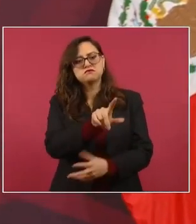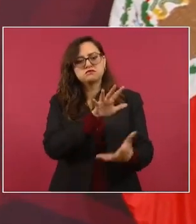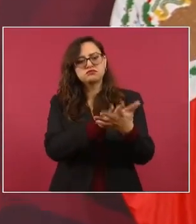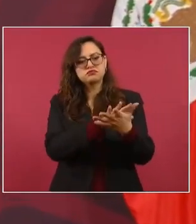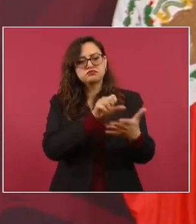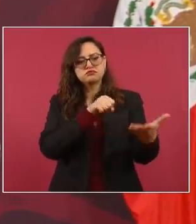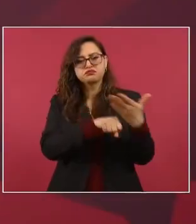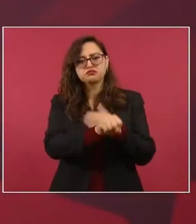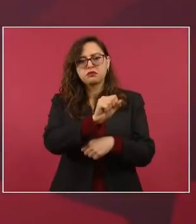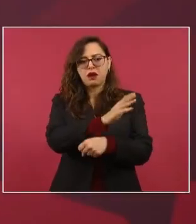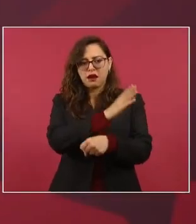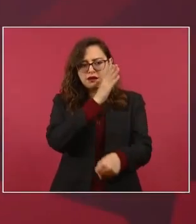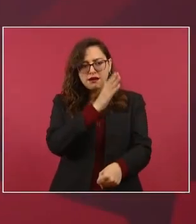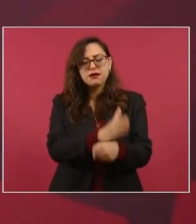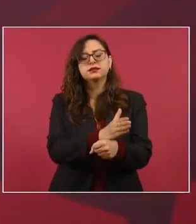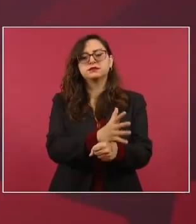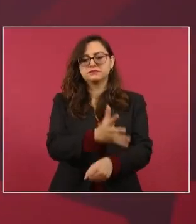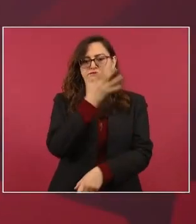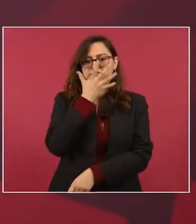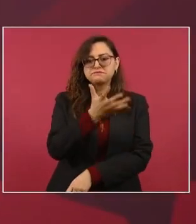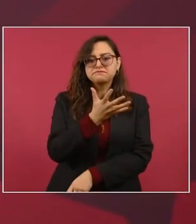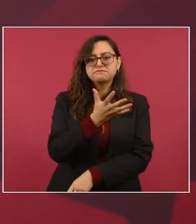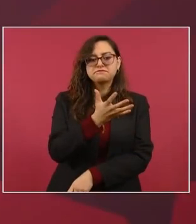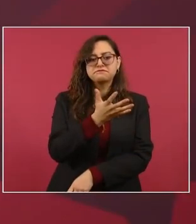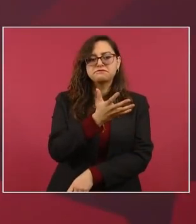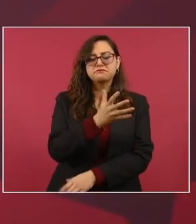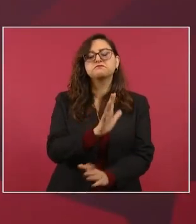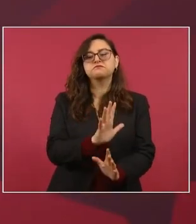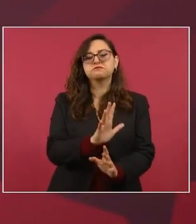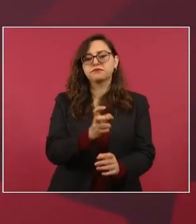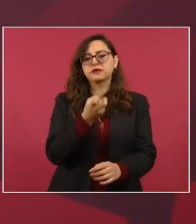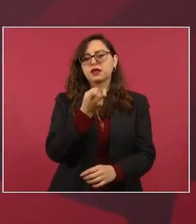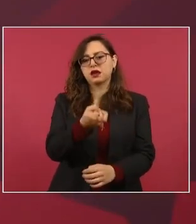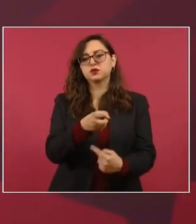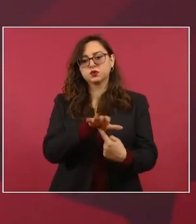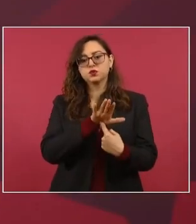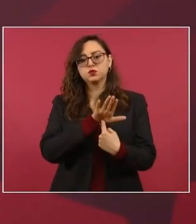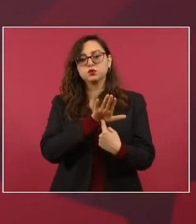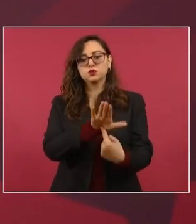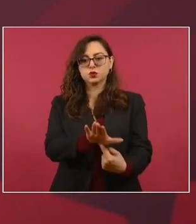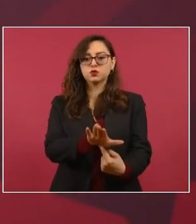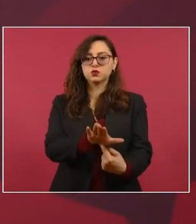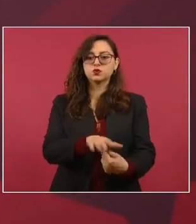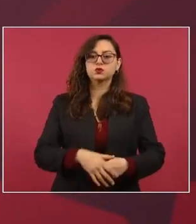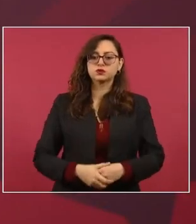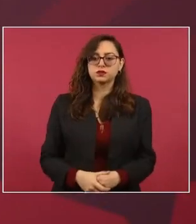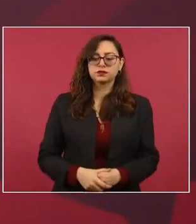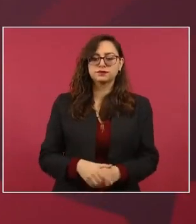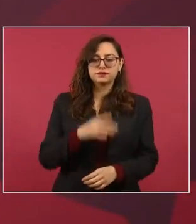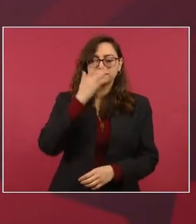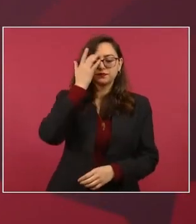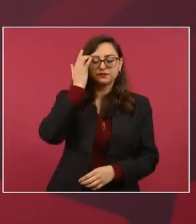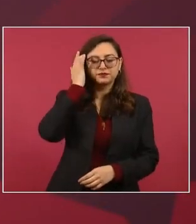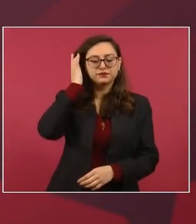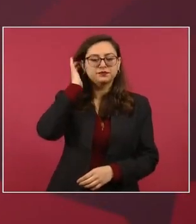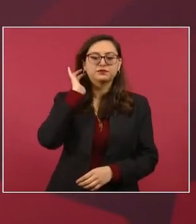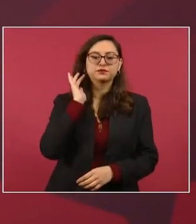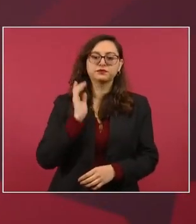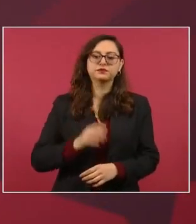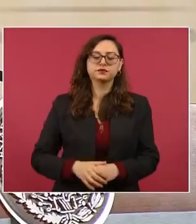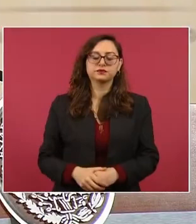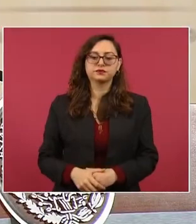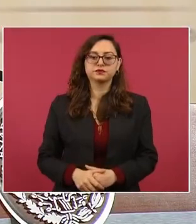Es lo que llamamos cero impunidad, el estar informando